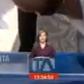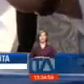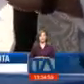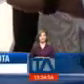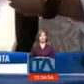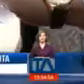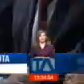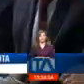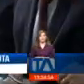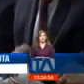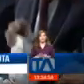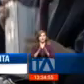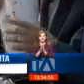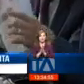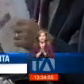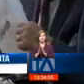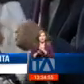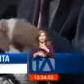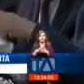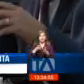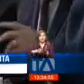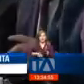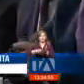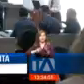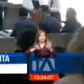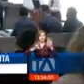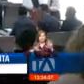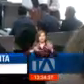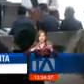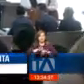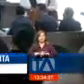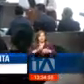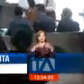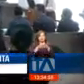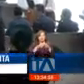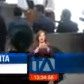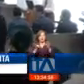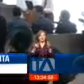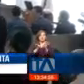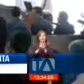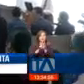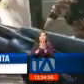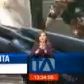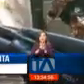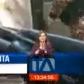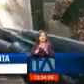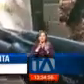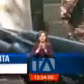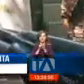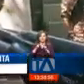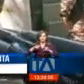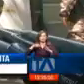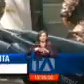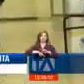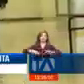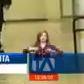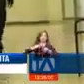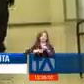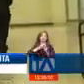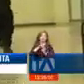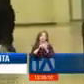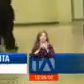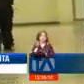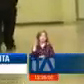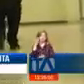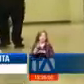de nulidades, así se refirieron los abogados de los 8 procesados por asociación ilícita a la instrucción fiscal que investiga desde abril del año